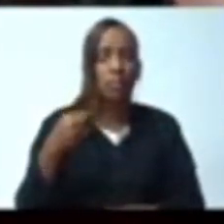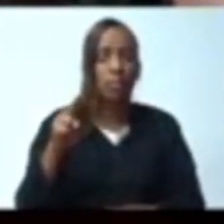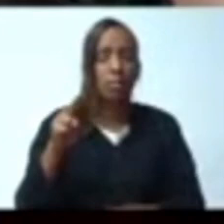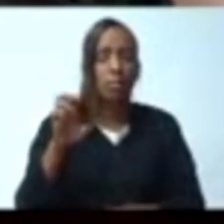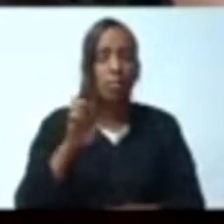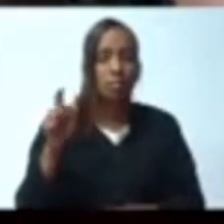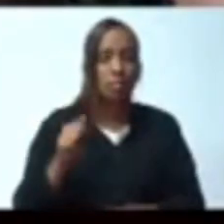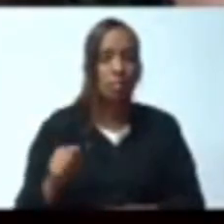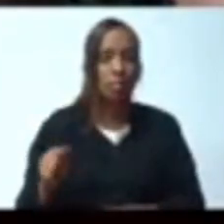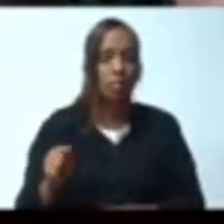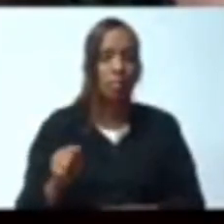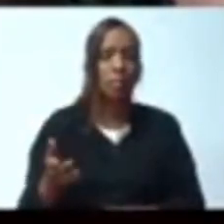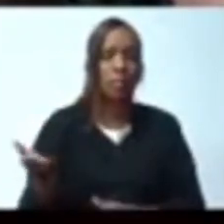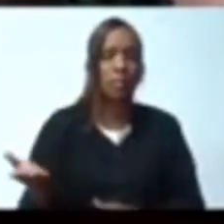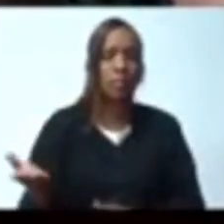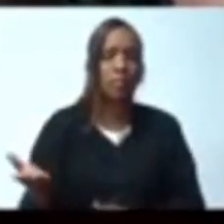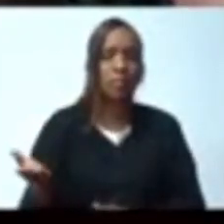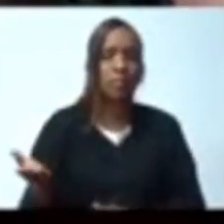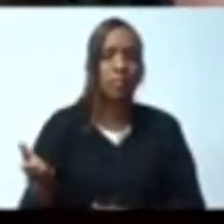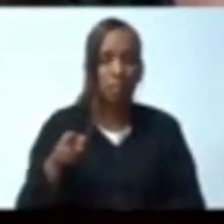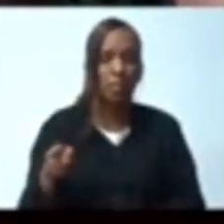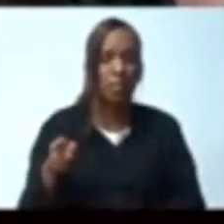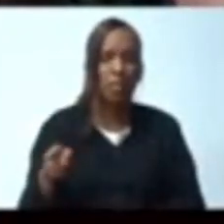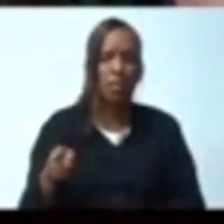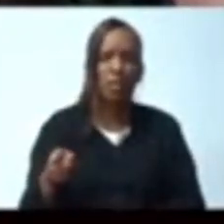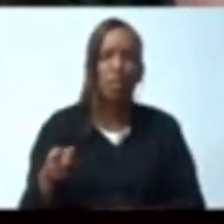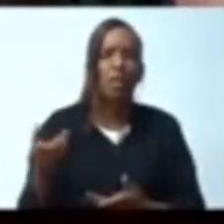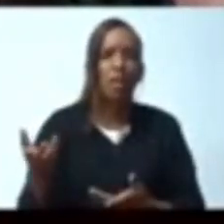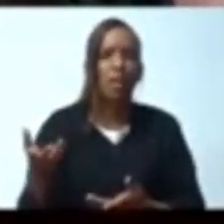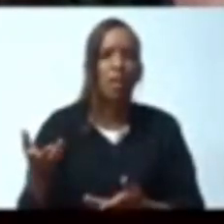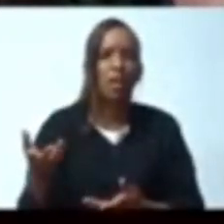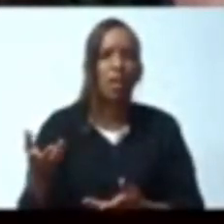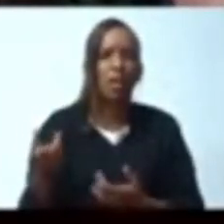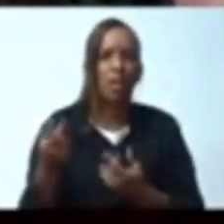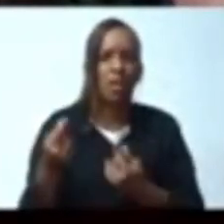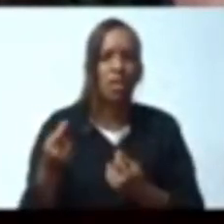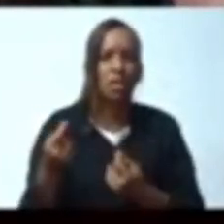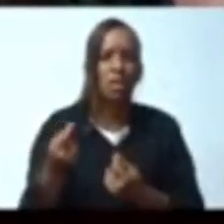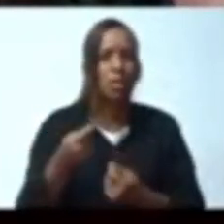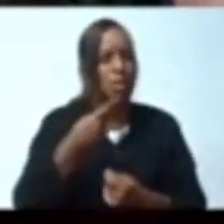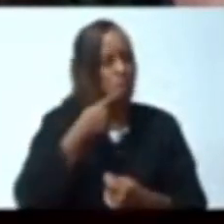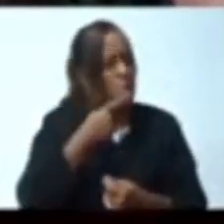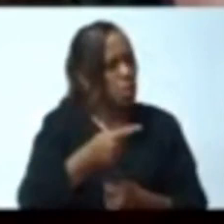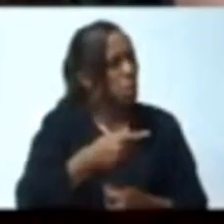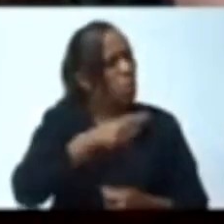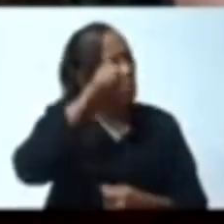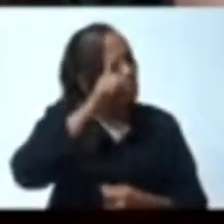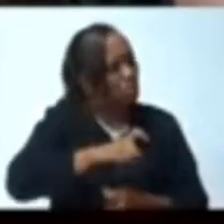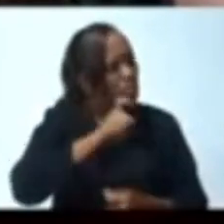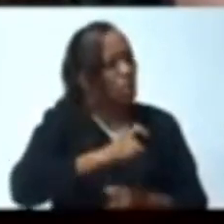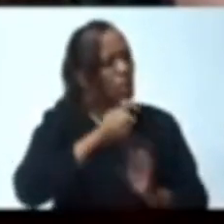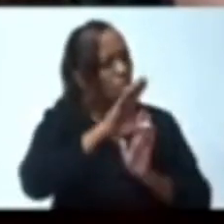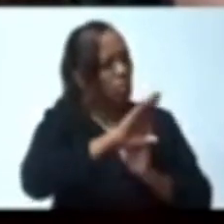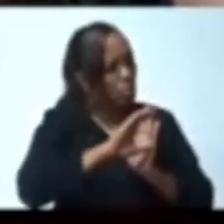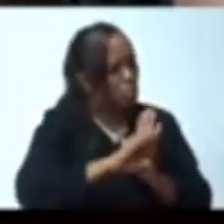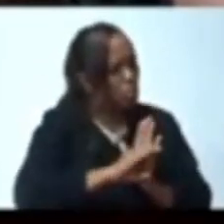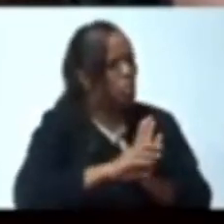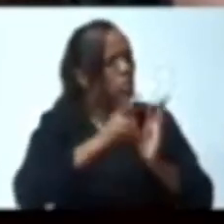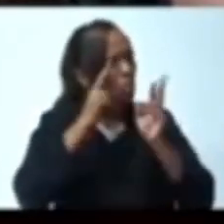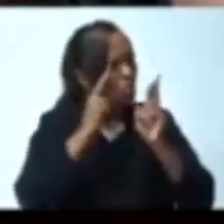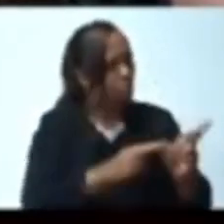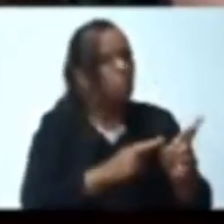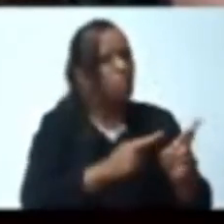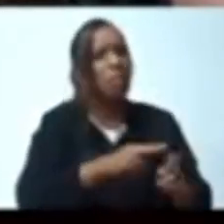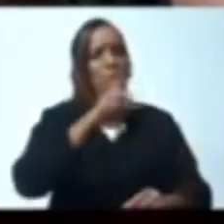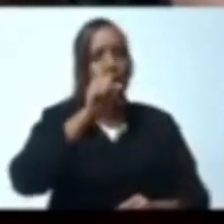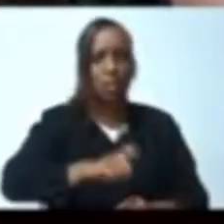respeto de la Constitución. En el caso dominicano, es la única experiencia